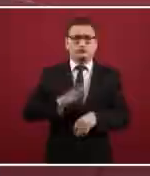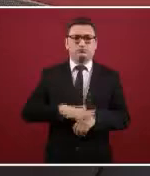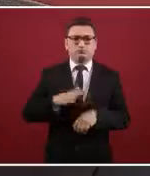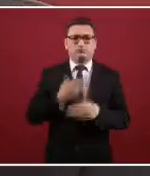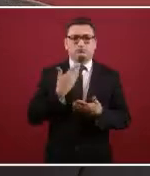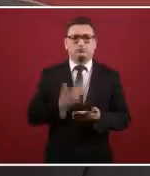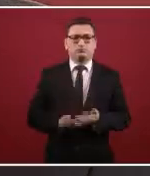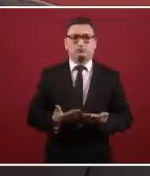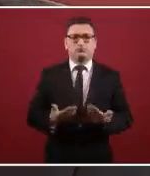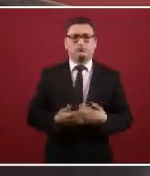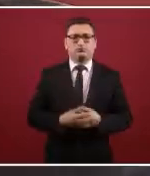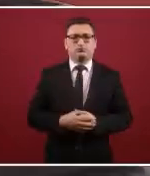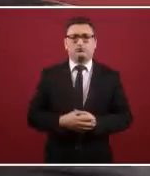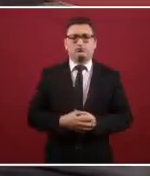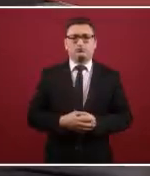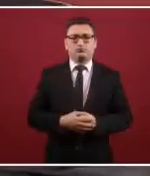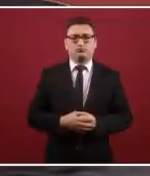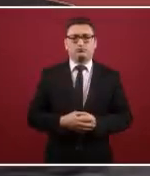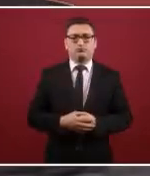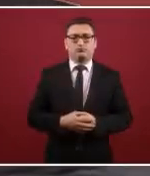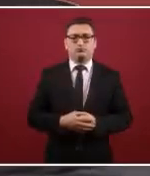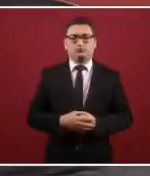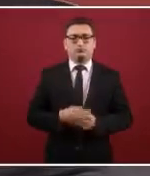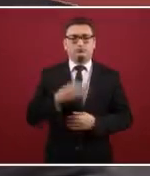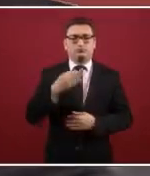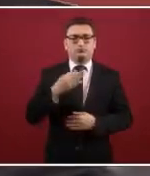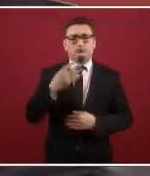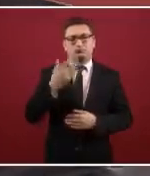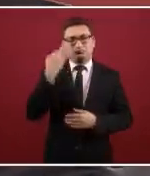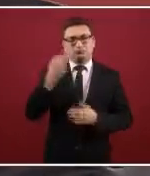Ahora hay un despertar